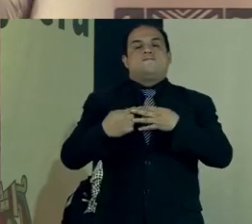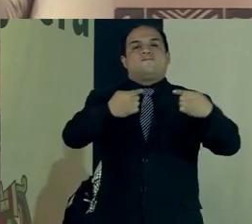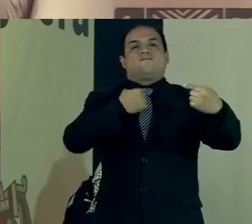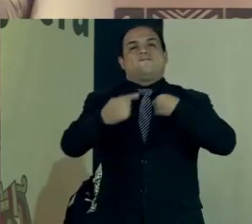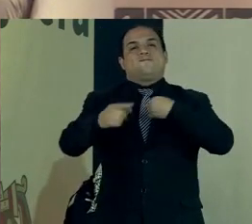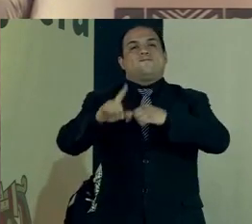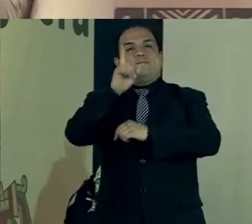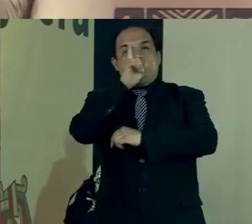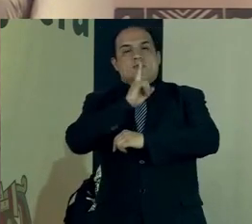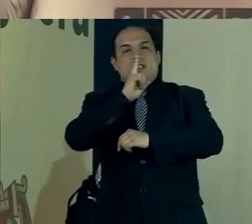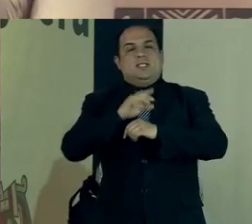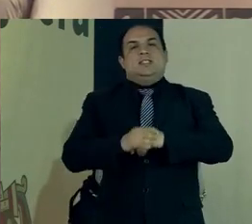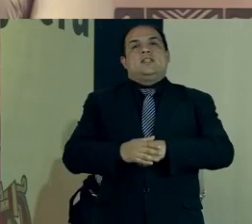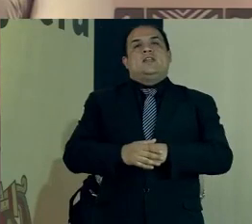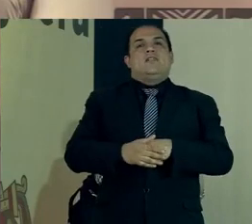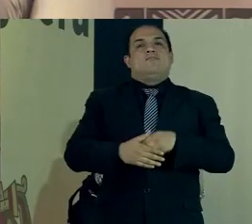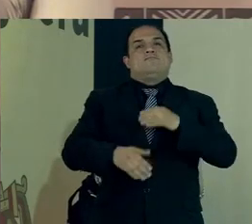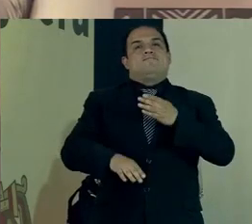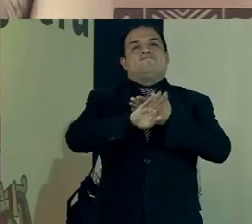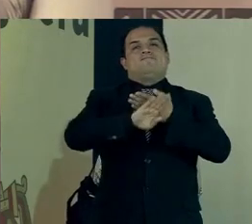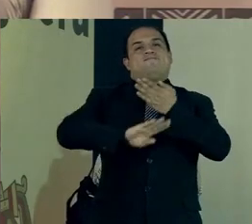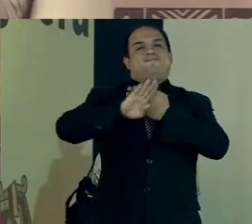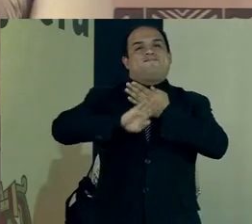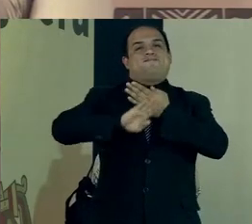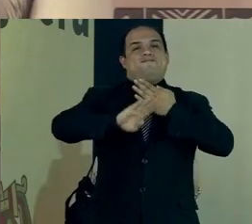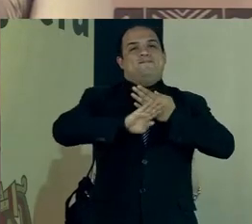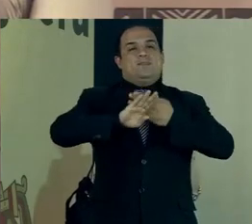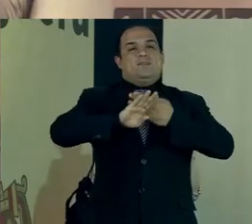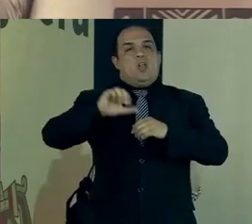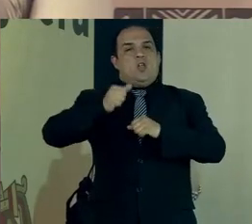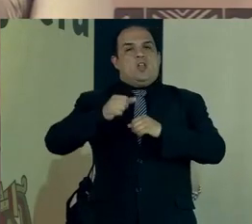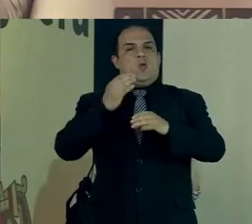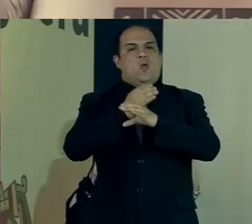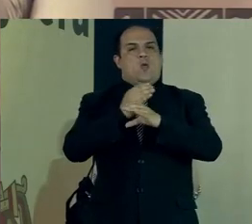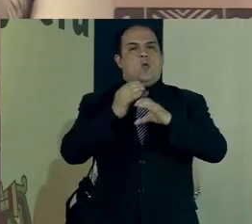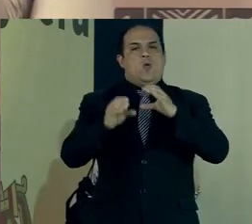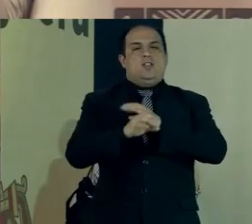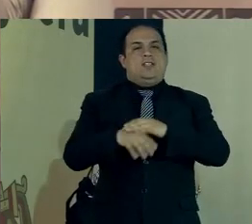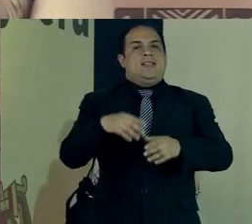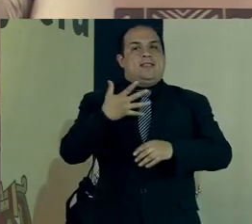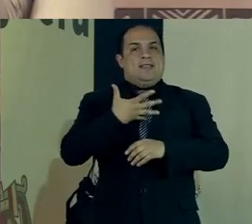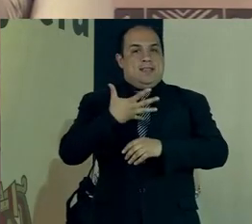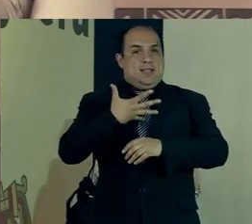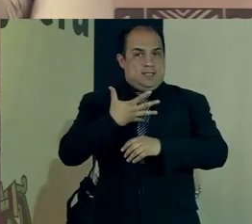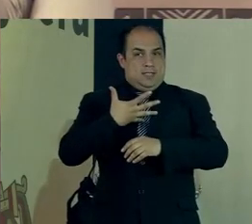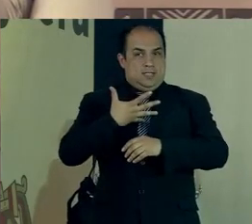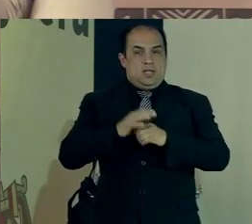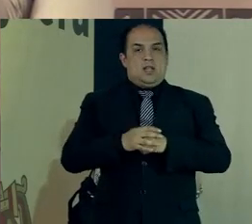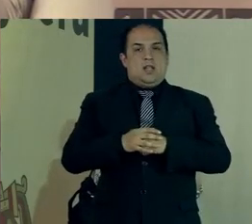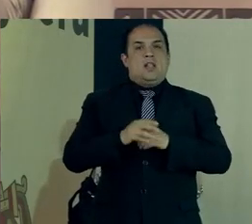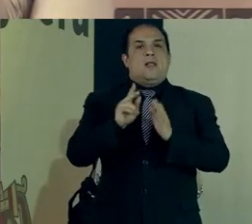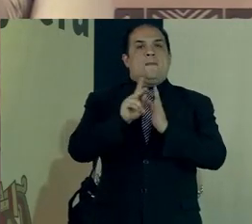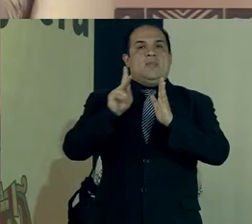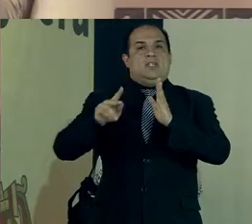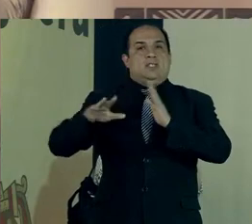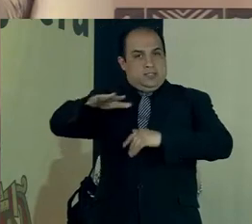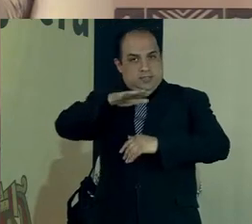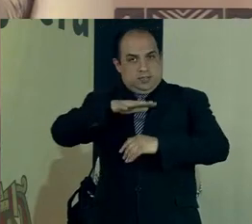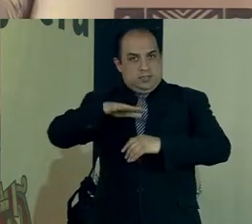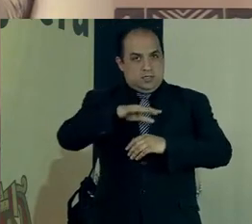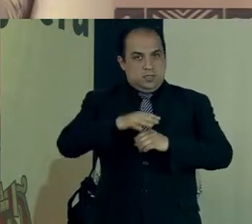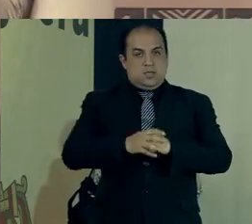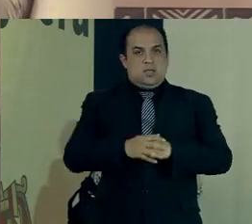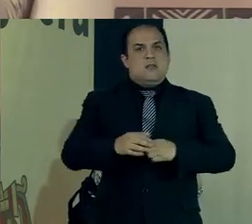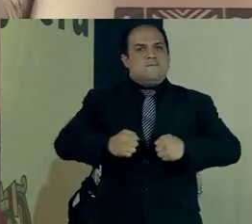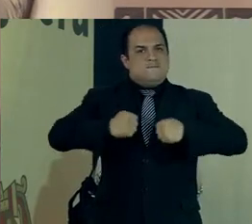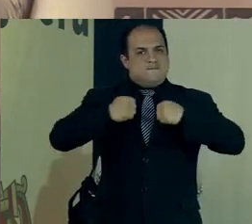mentiras y descalificaciones persecuciones y demás basura que ha echado por delante la prensa reaccionaria y ha